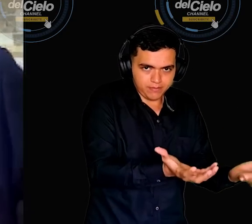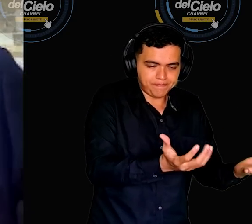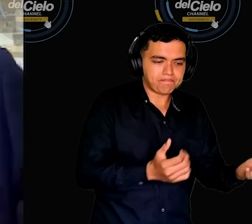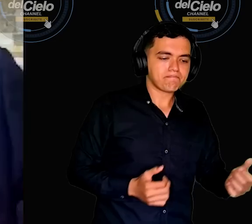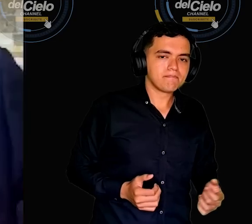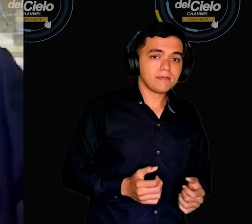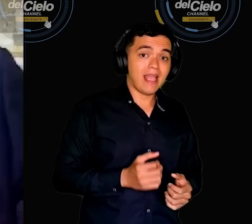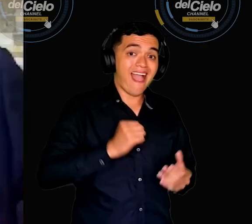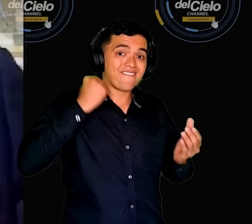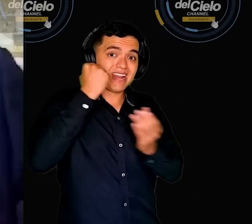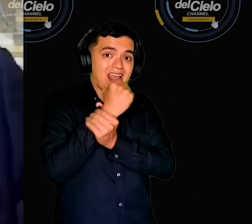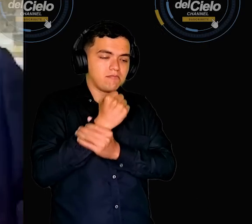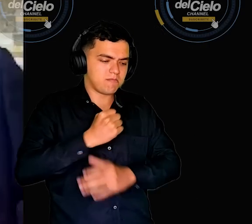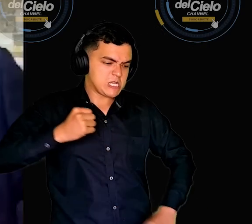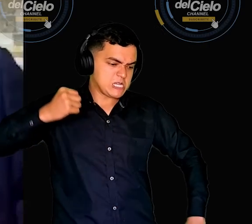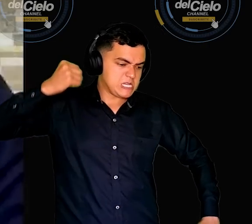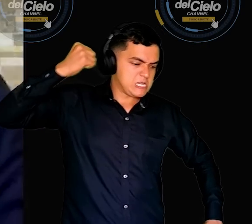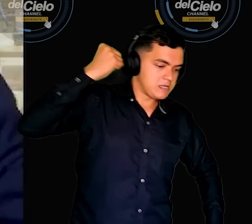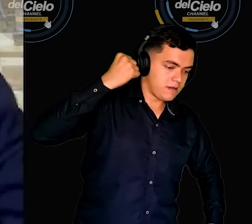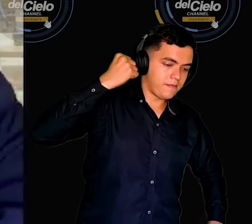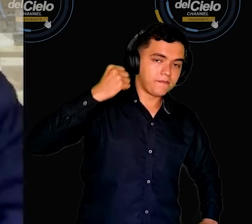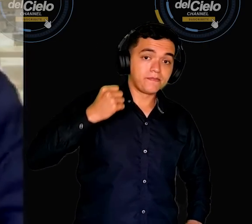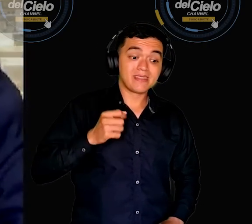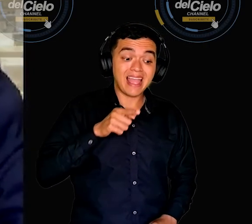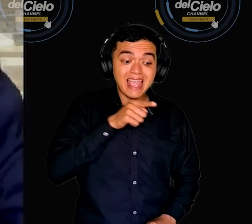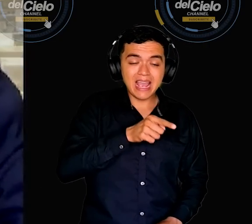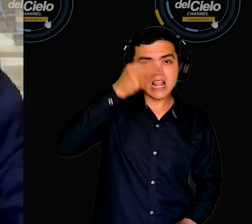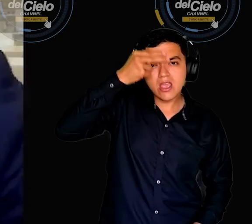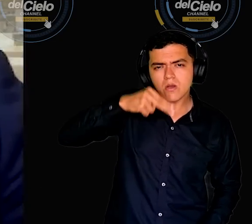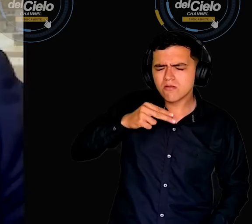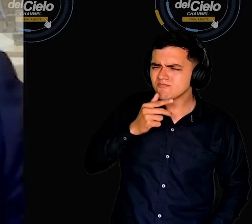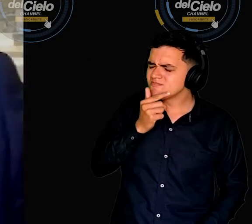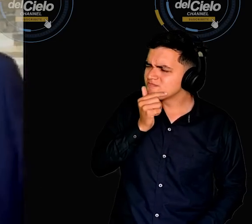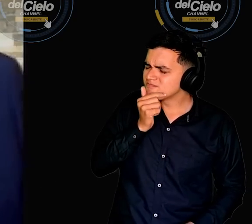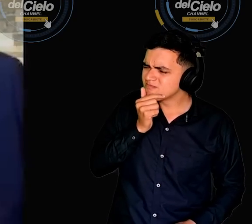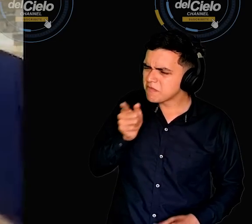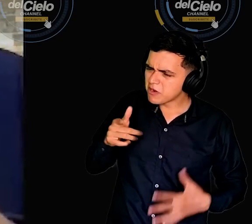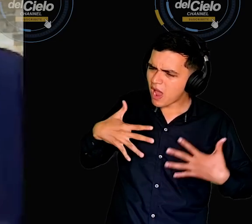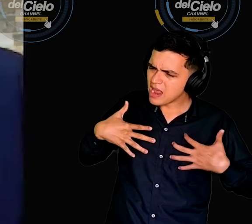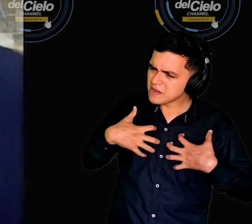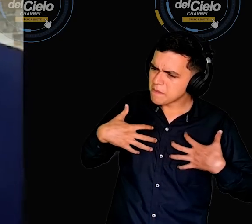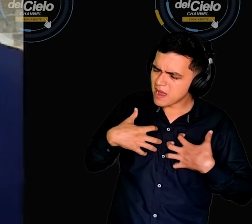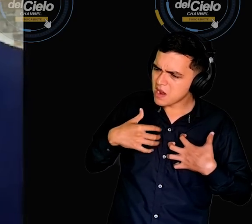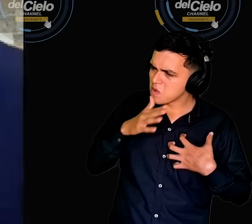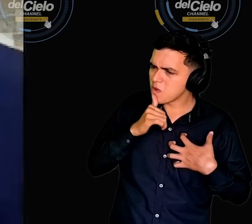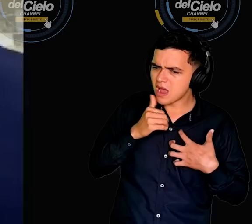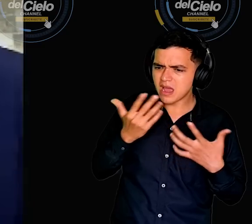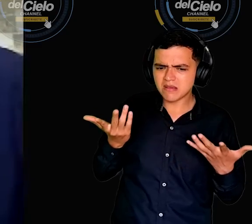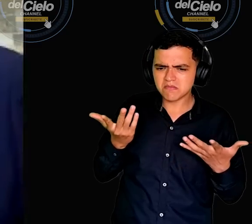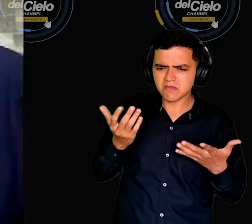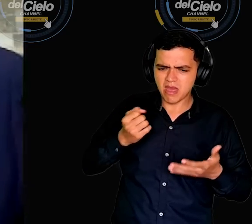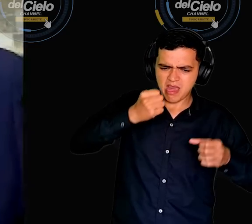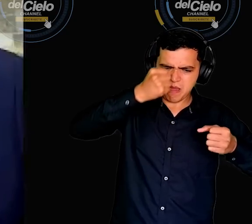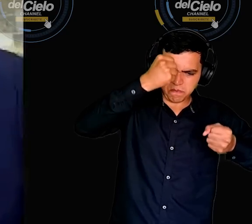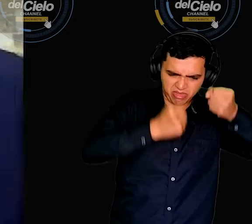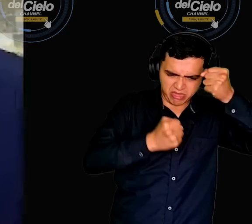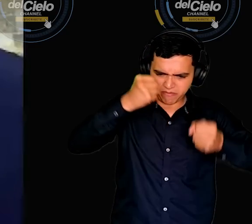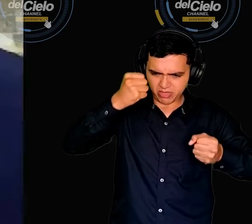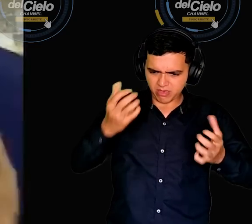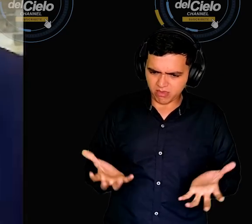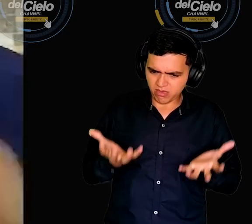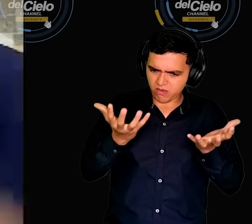de verdad no tiene una idea meliflua o romanticosa de